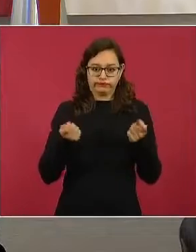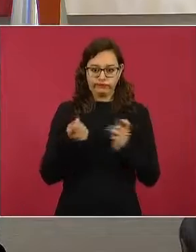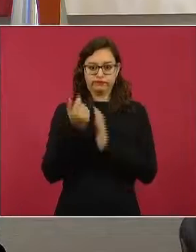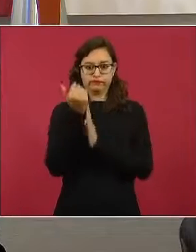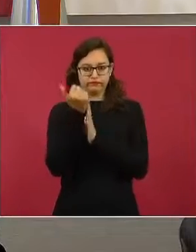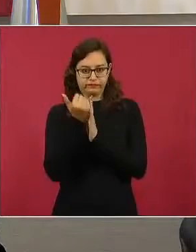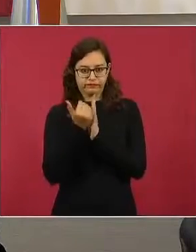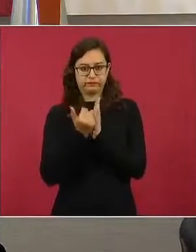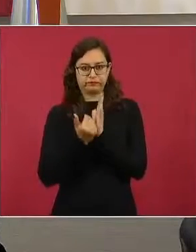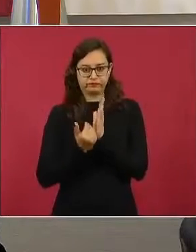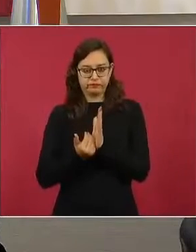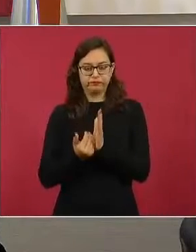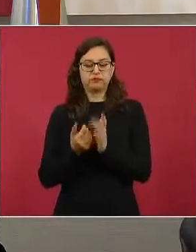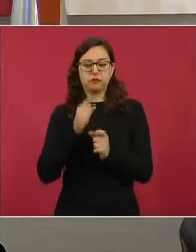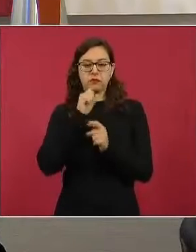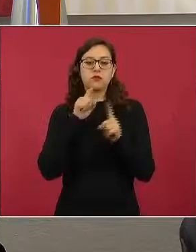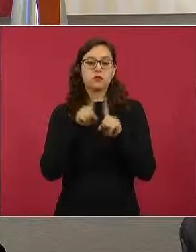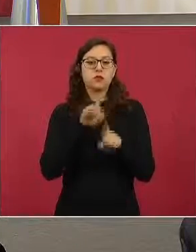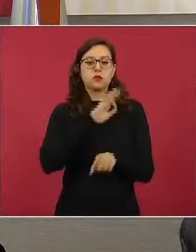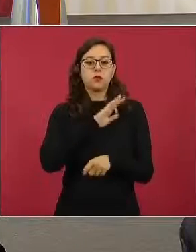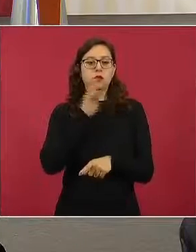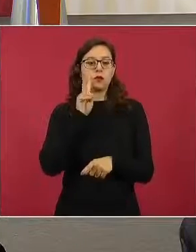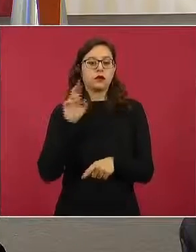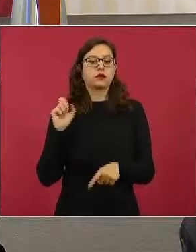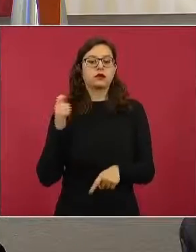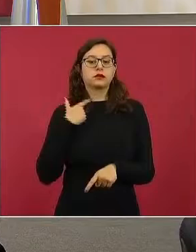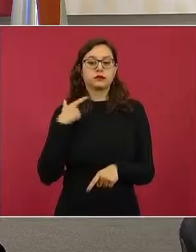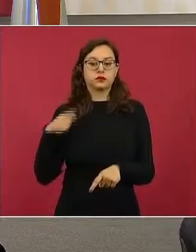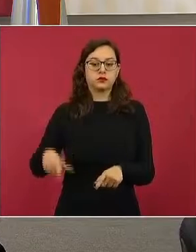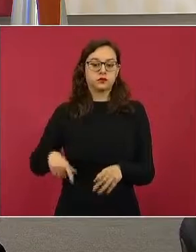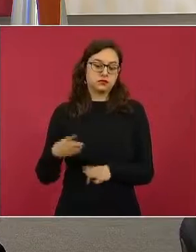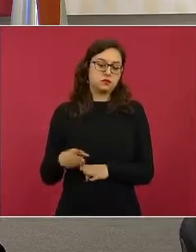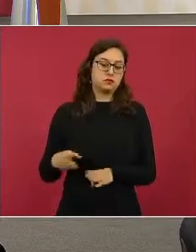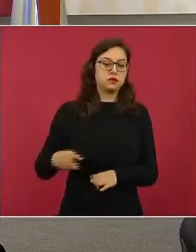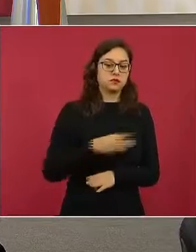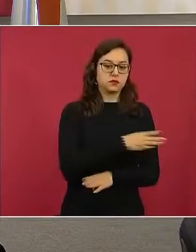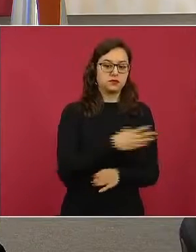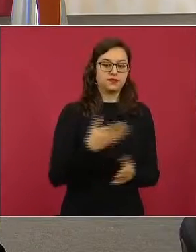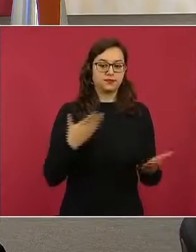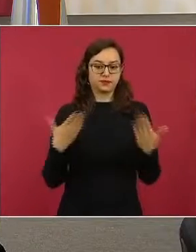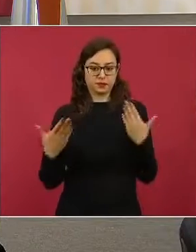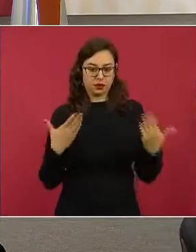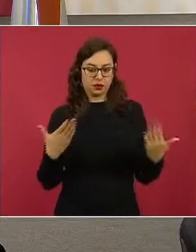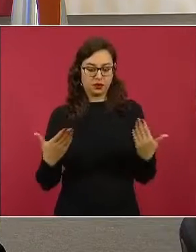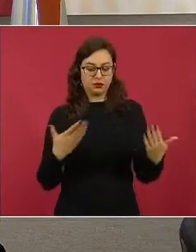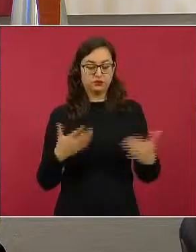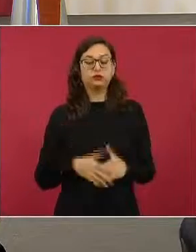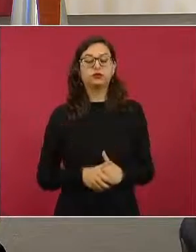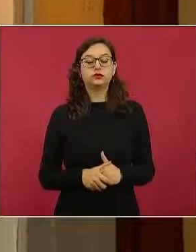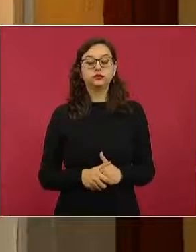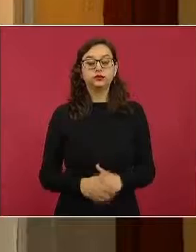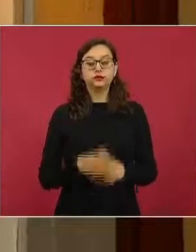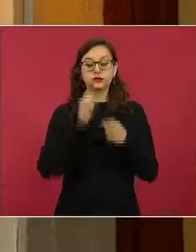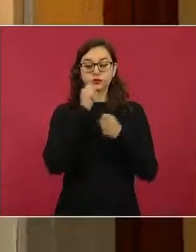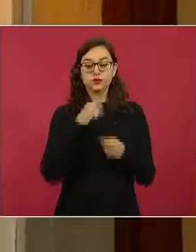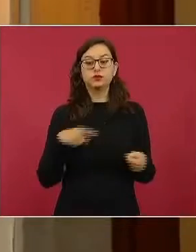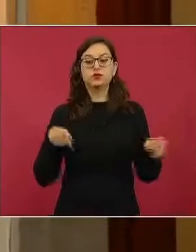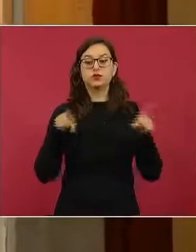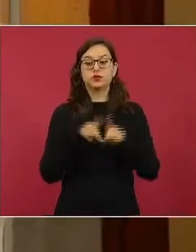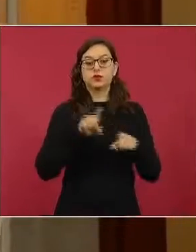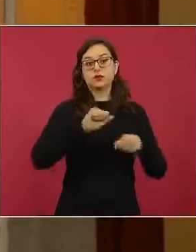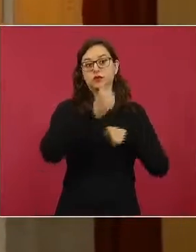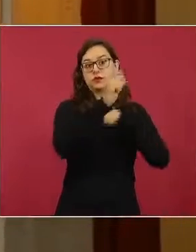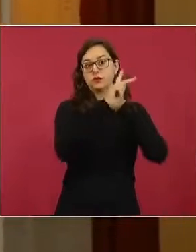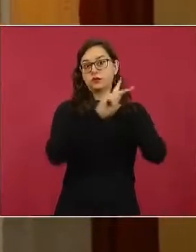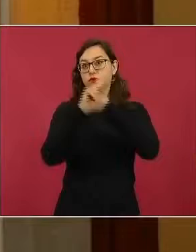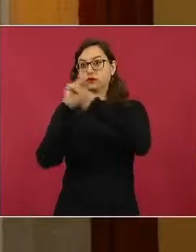más altos de los gobiernos anteriores. De igual manera, si revisamos el comportamiento de la inflación en otros